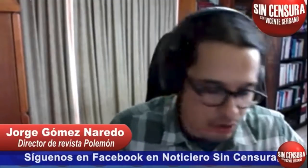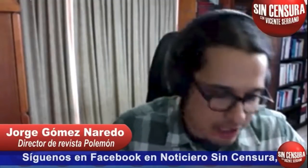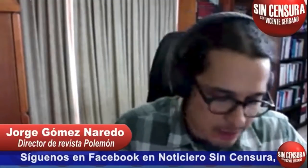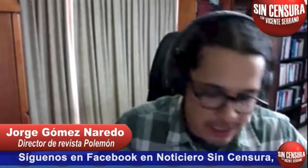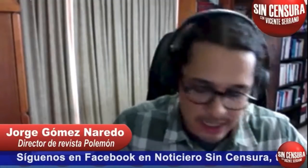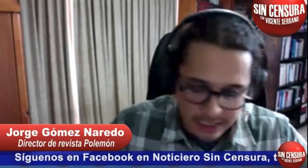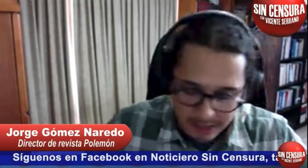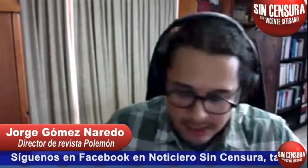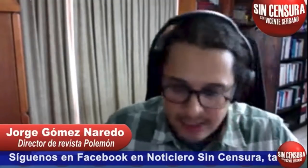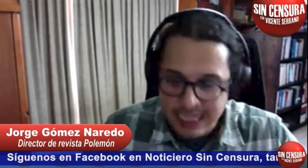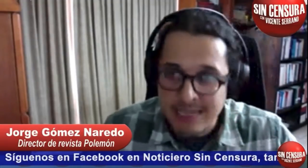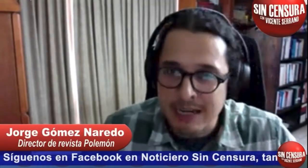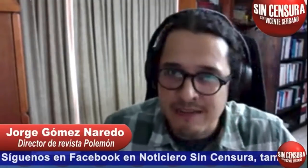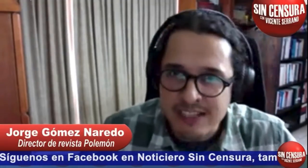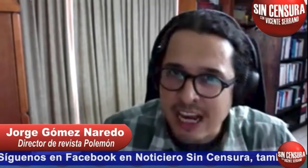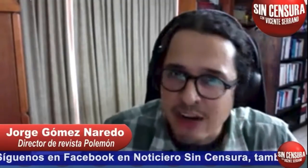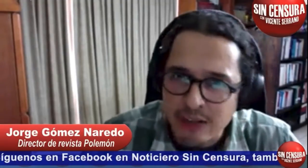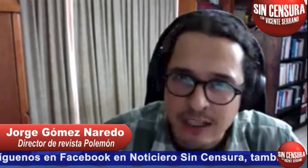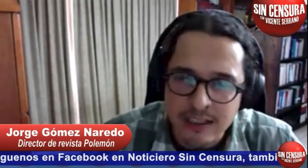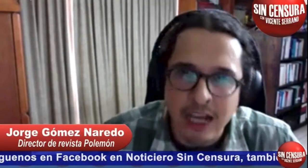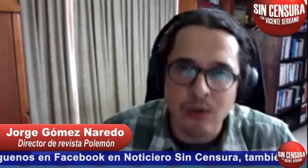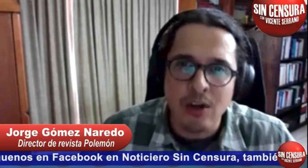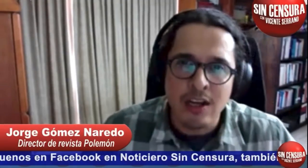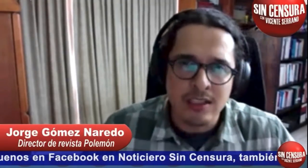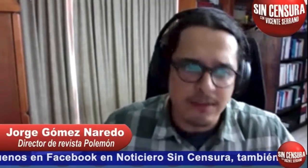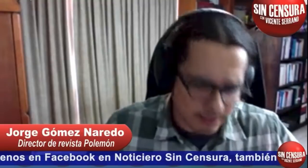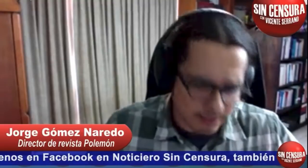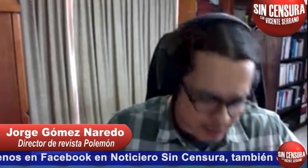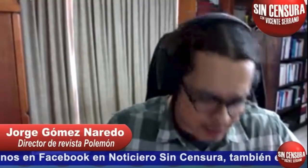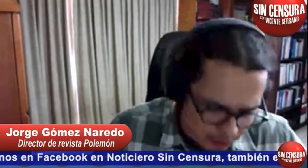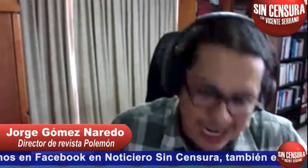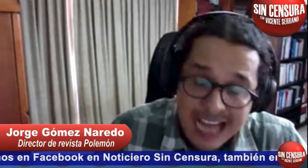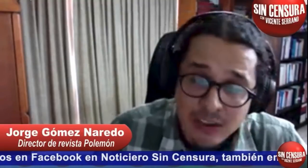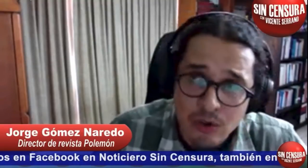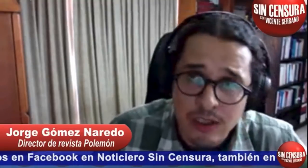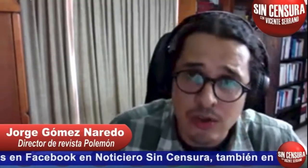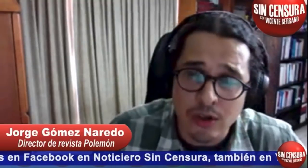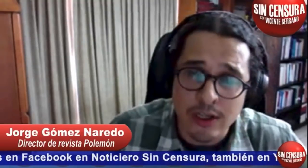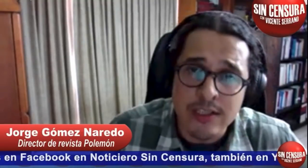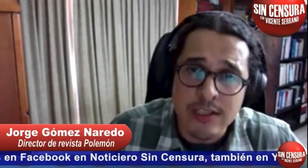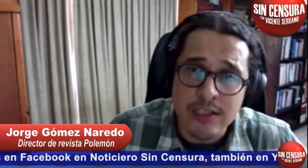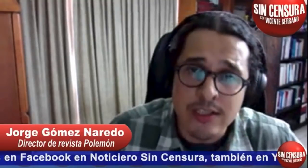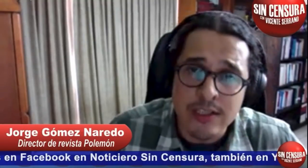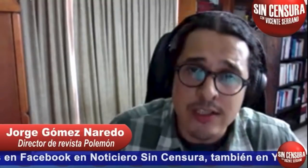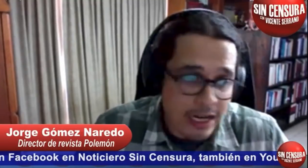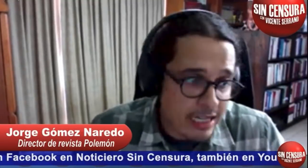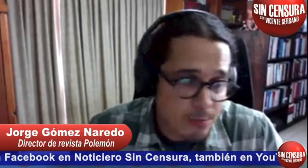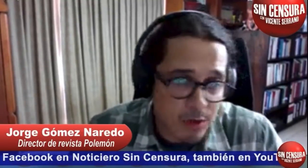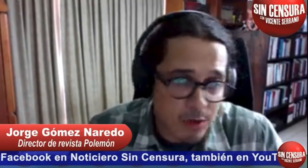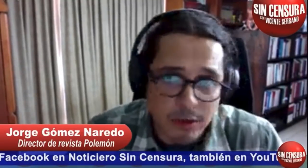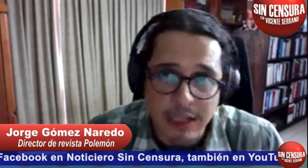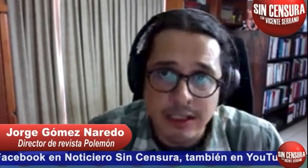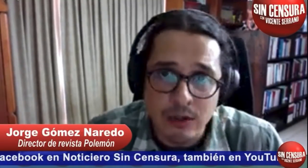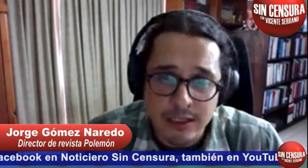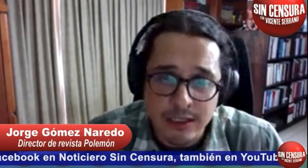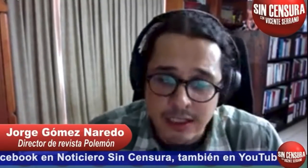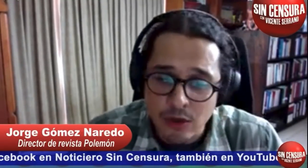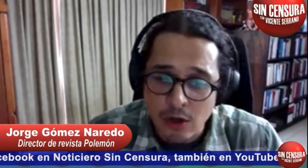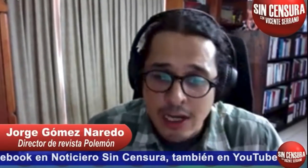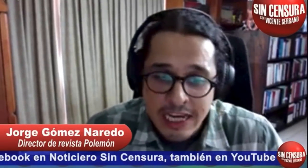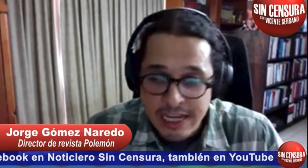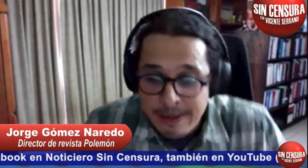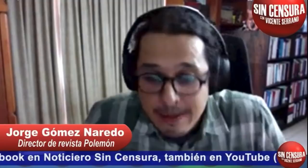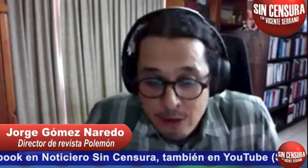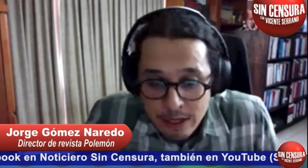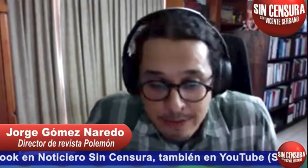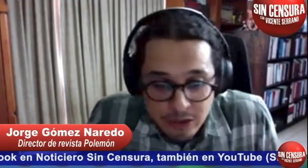grandes medios, Televisa, TV Azteca, se beneficiaron del Estado, se beneficiaron de las concesiones. Yo creo que es muy importante lo que se está